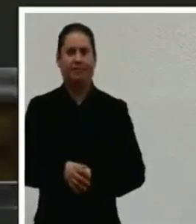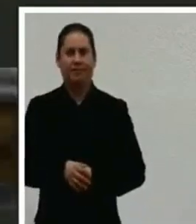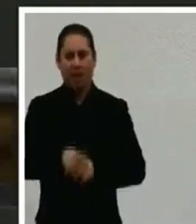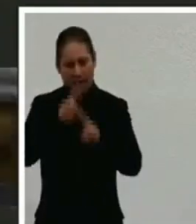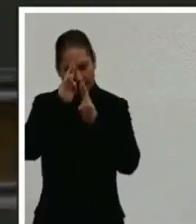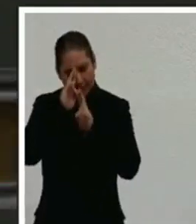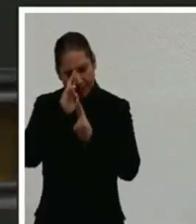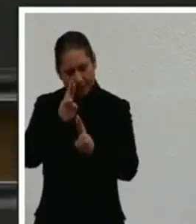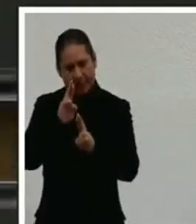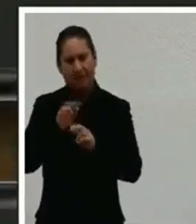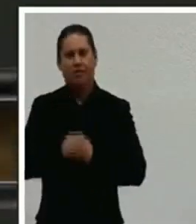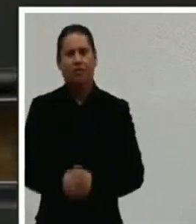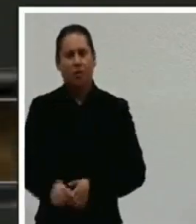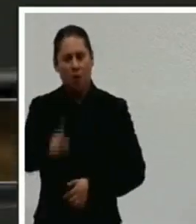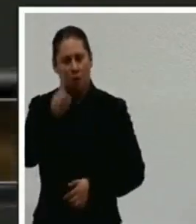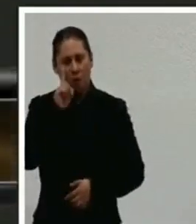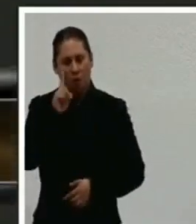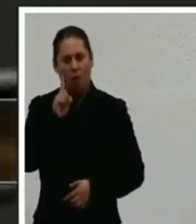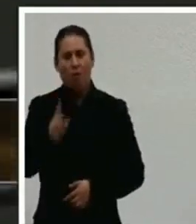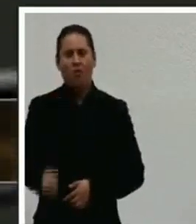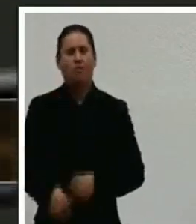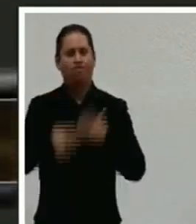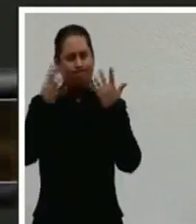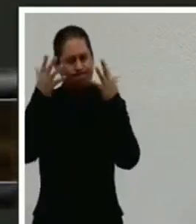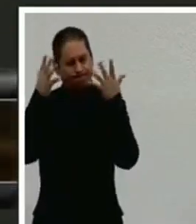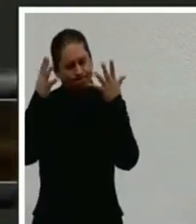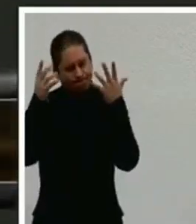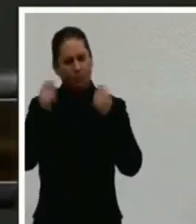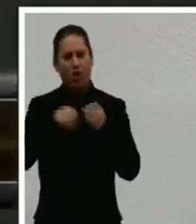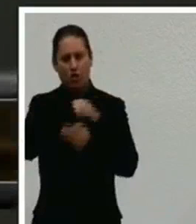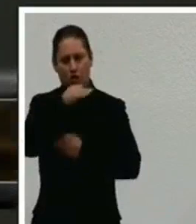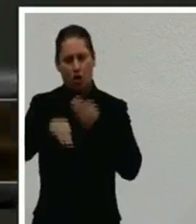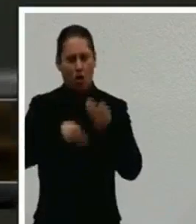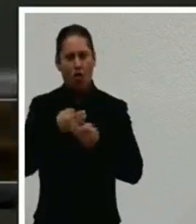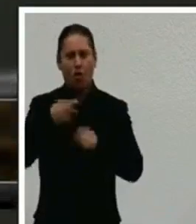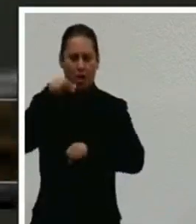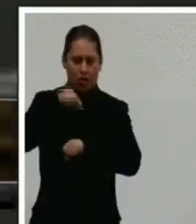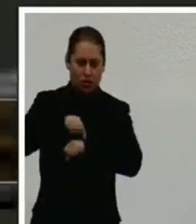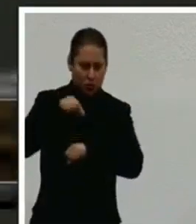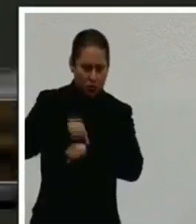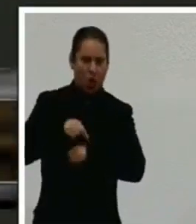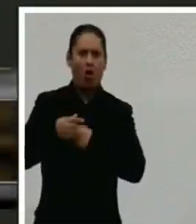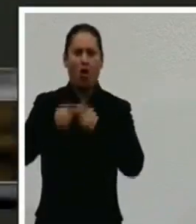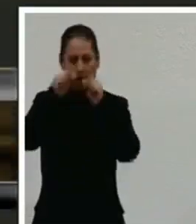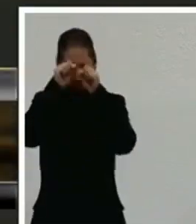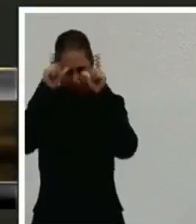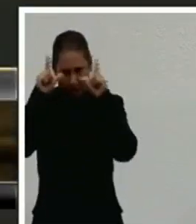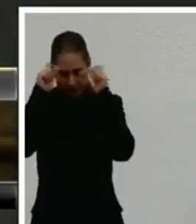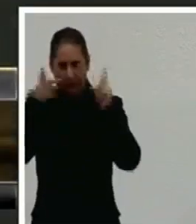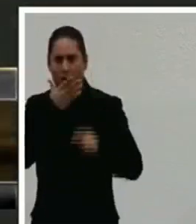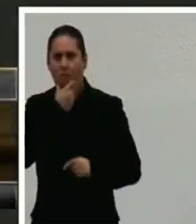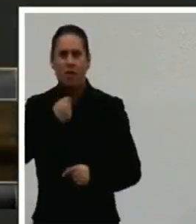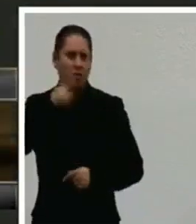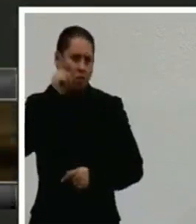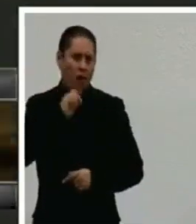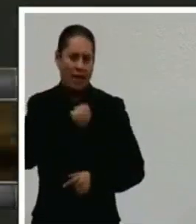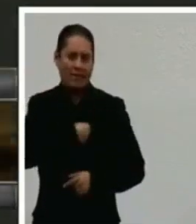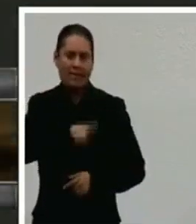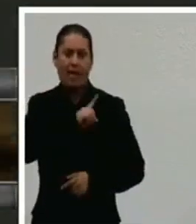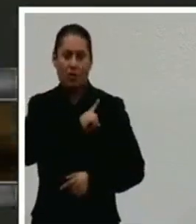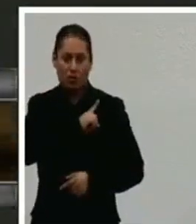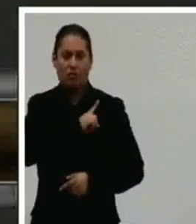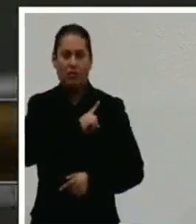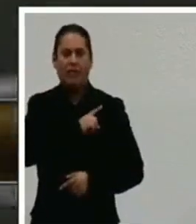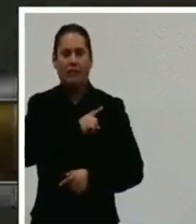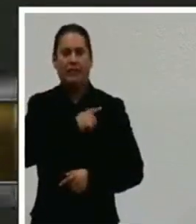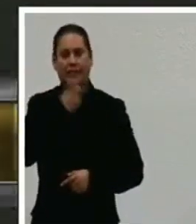muy respetuosa un minuto de aplausos para todos los médicos, enfermeras, personal de salud que están librando